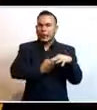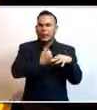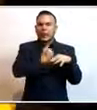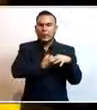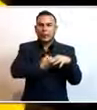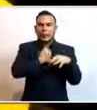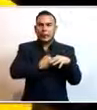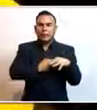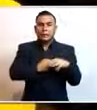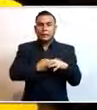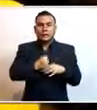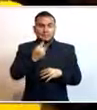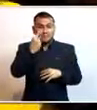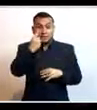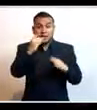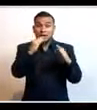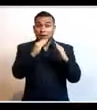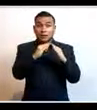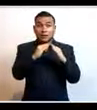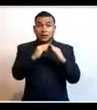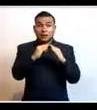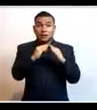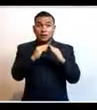afectada. Esta vivienda, pues, está...